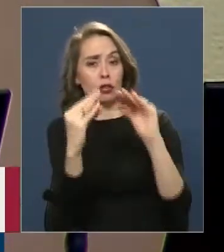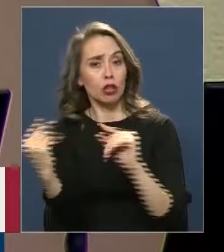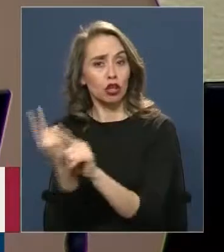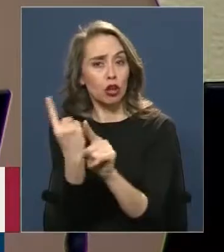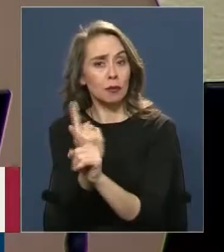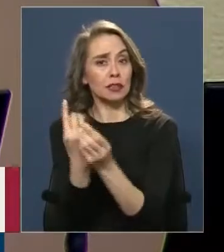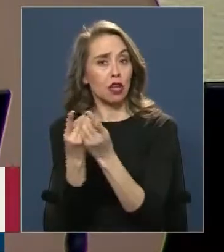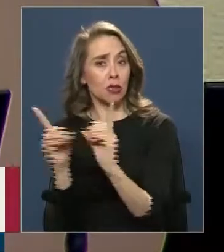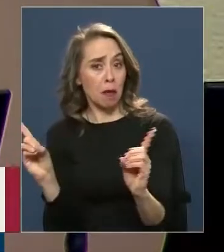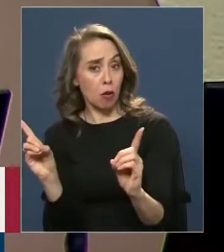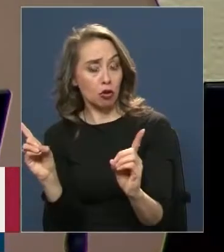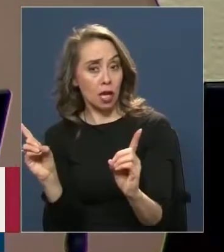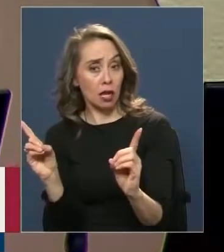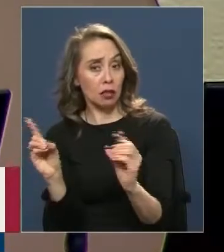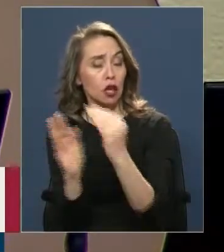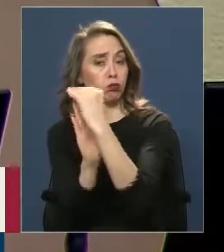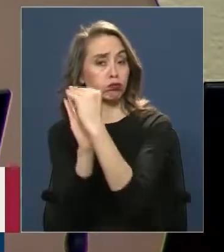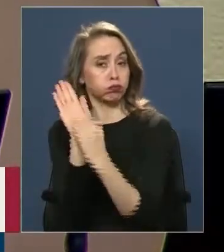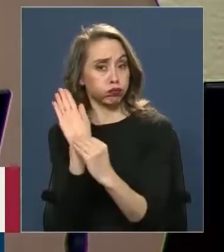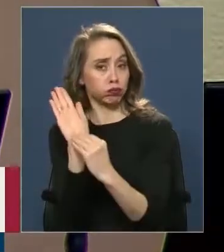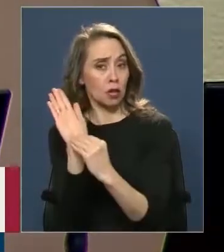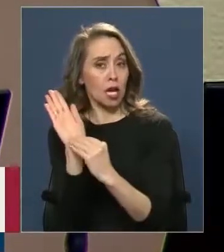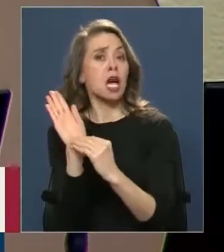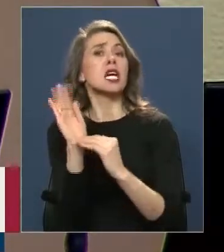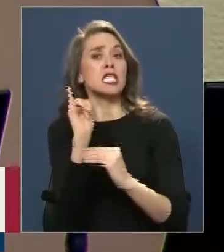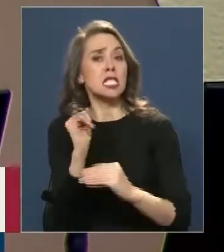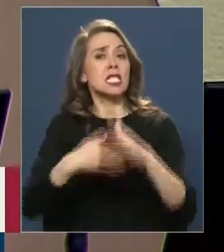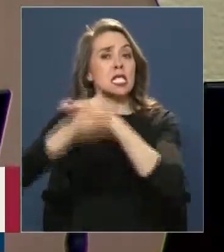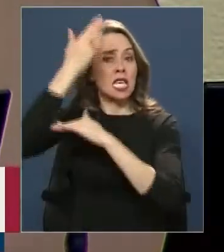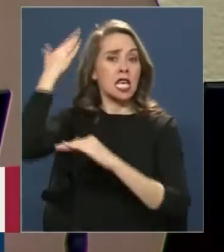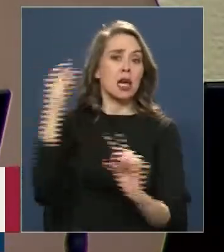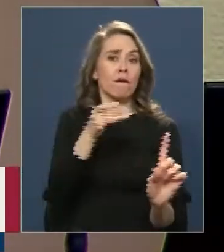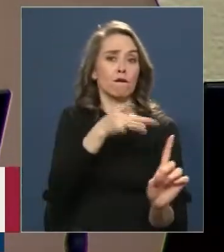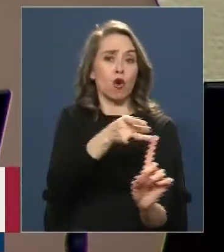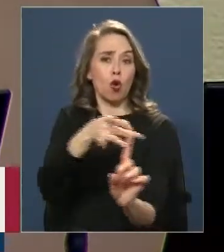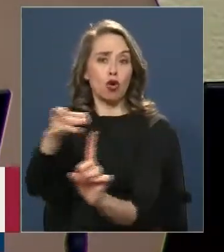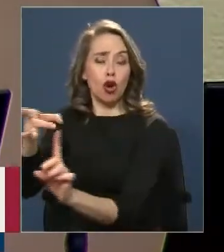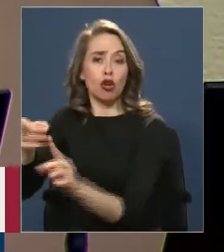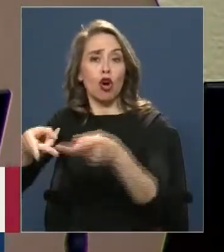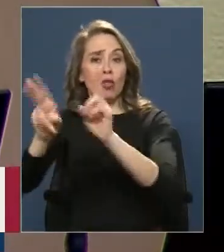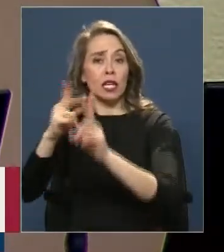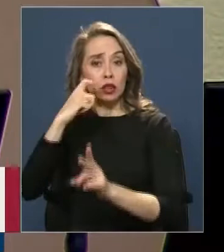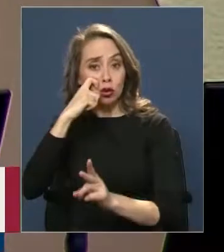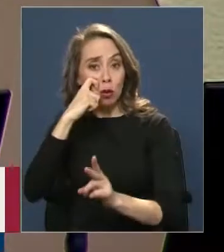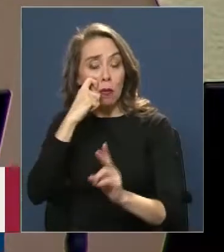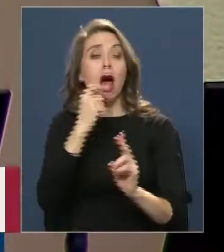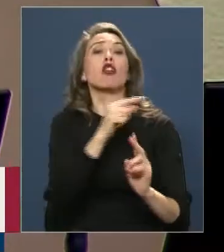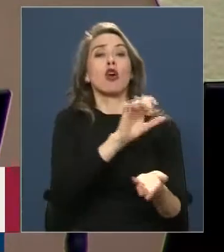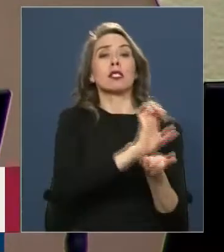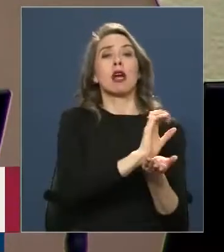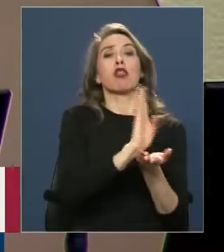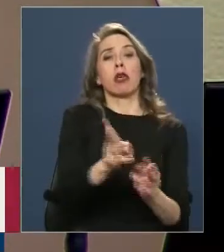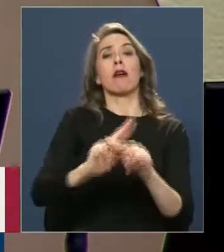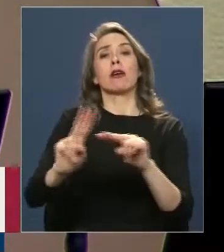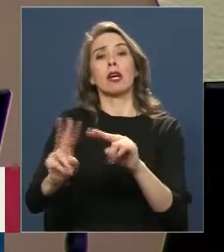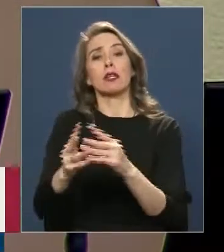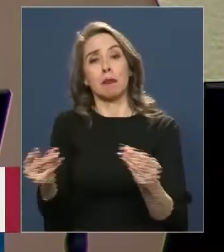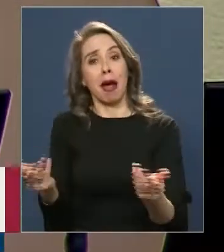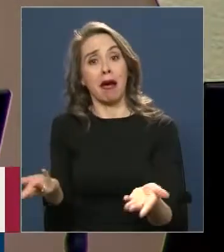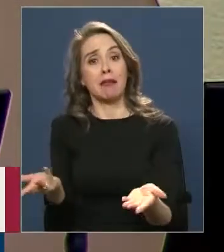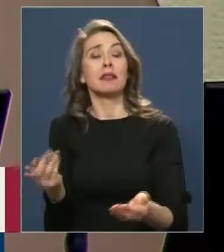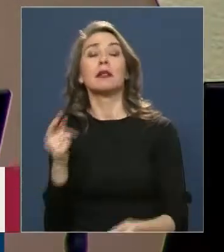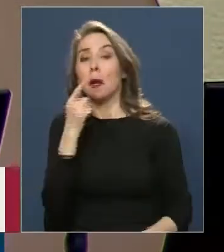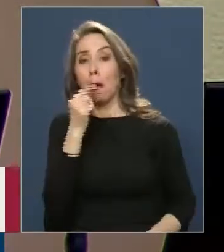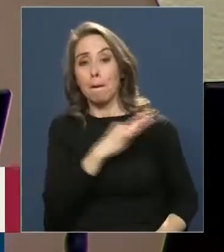conversación democrática se llega al resultado de que han habido vulneraciones y violación a los derechos humanos. De verdad,